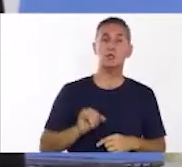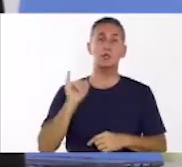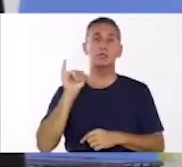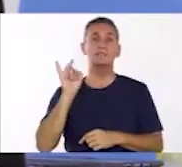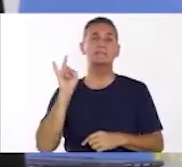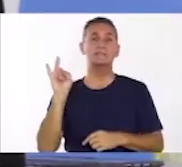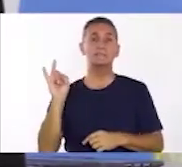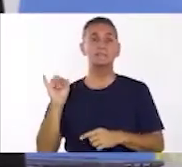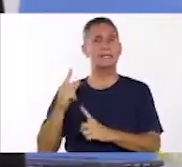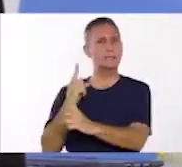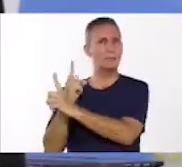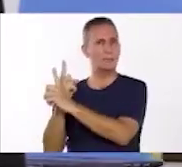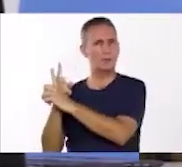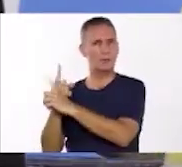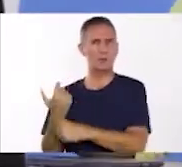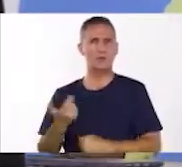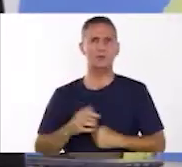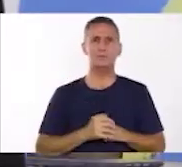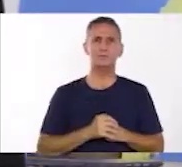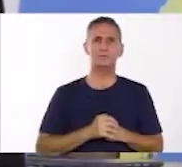y séptimo por encuentro.